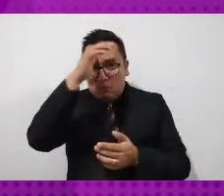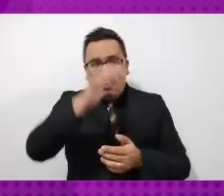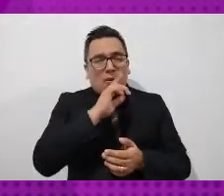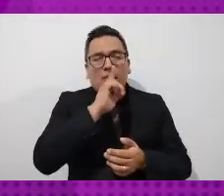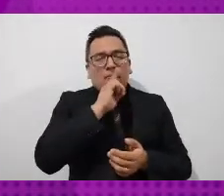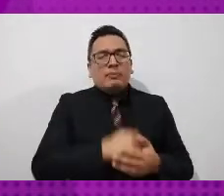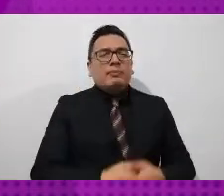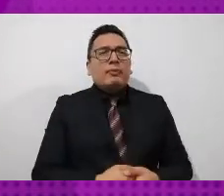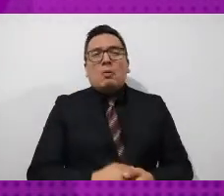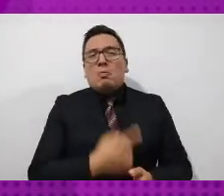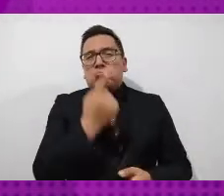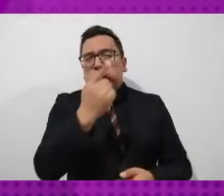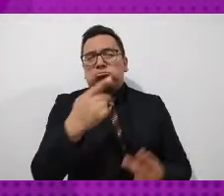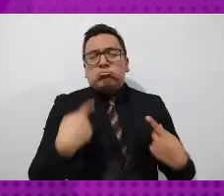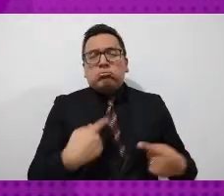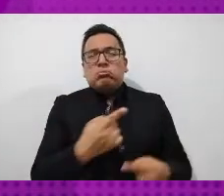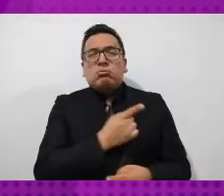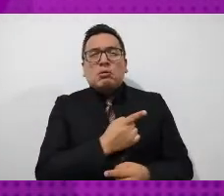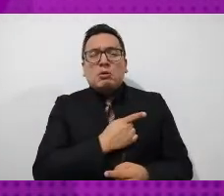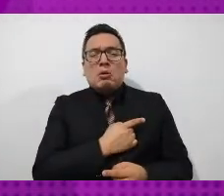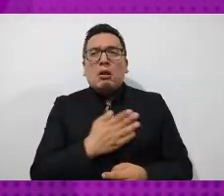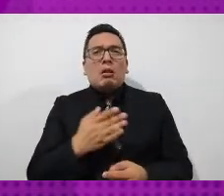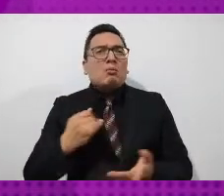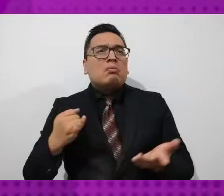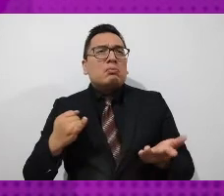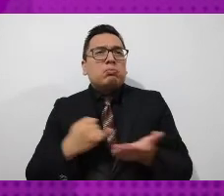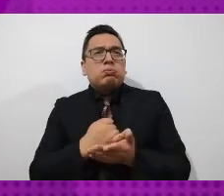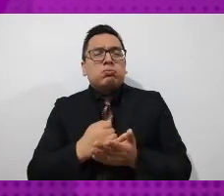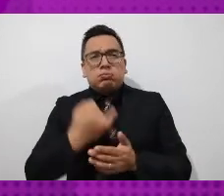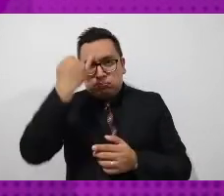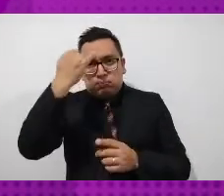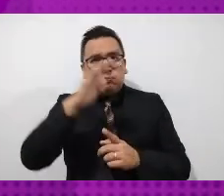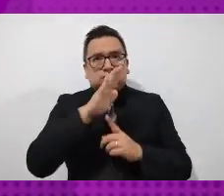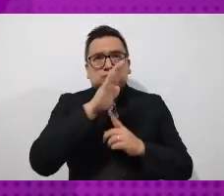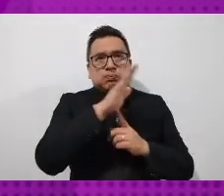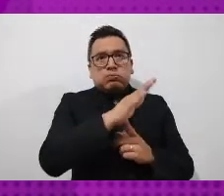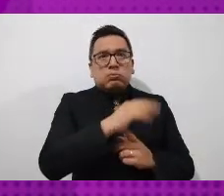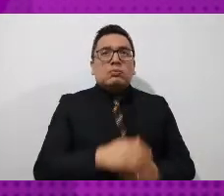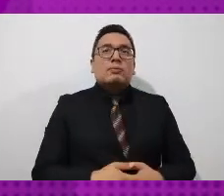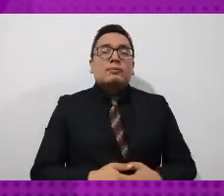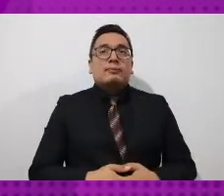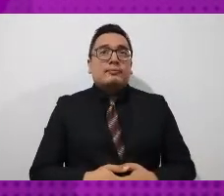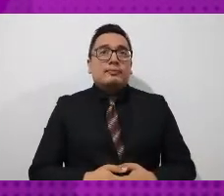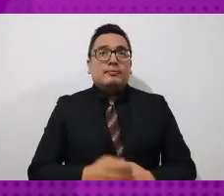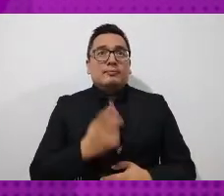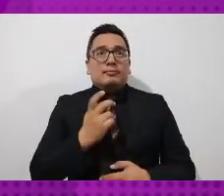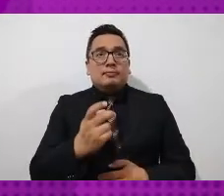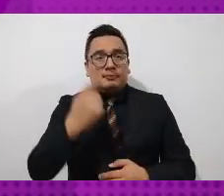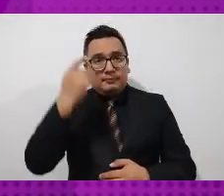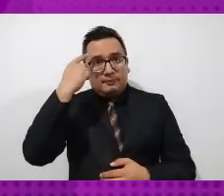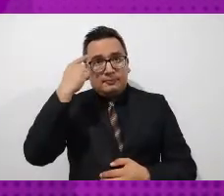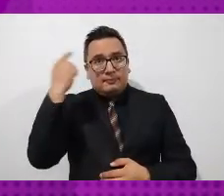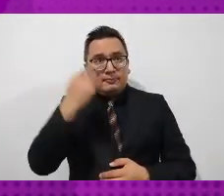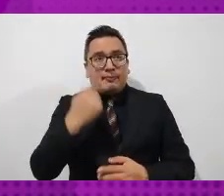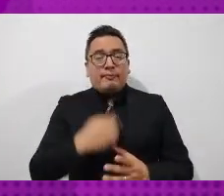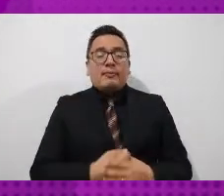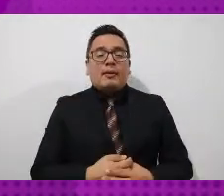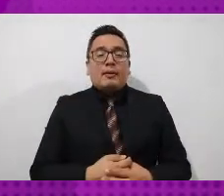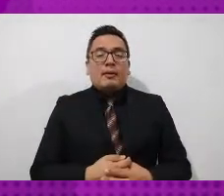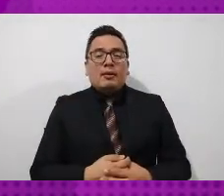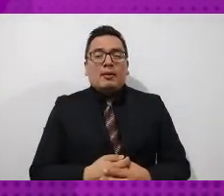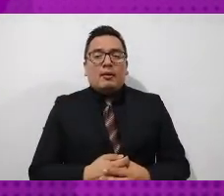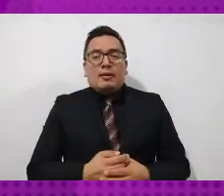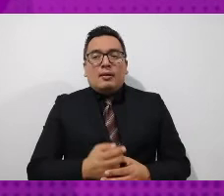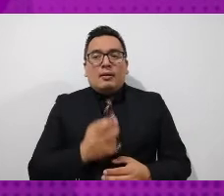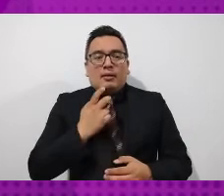con que un ciudadano pueda y decida presentarla para poder tener la certeza de que